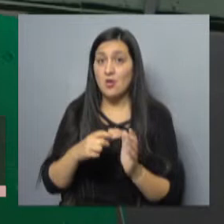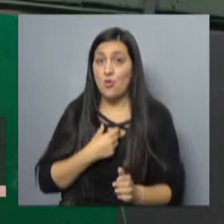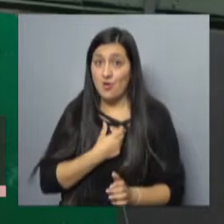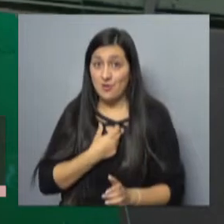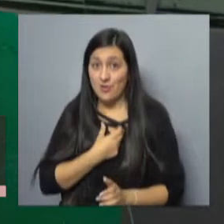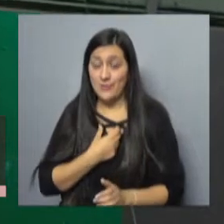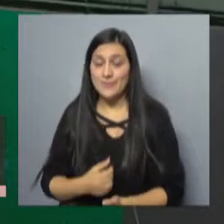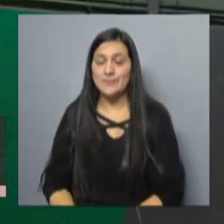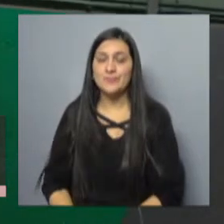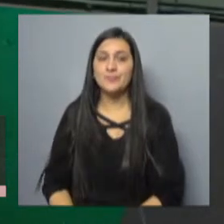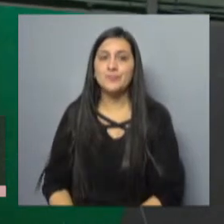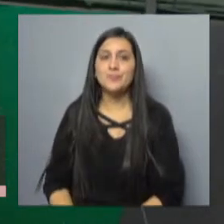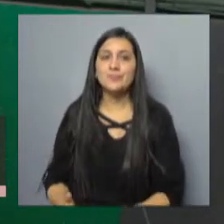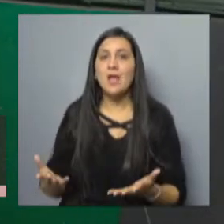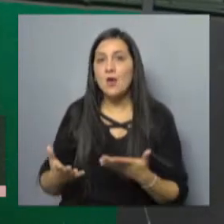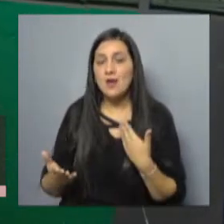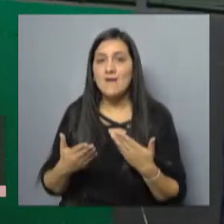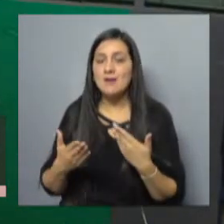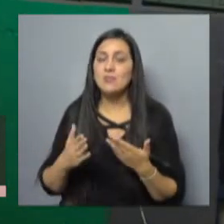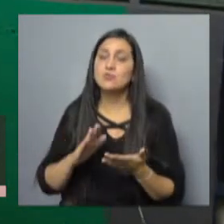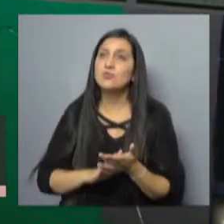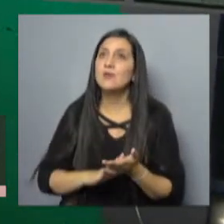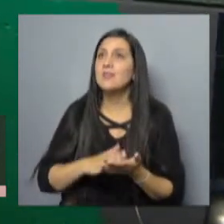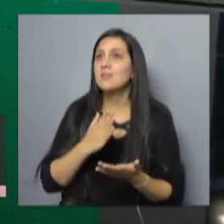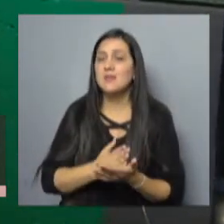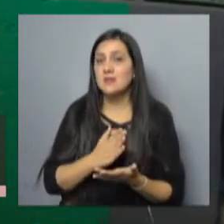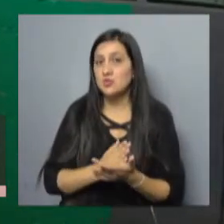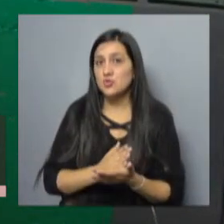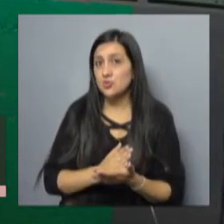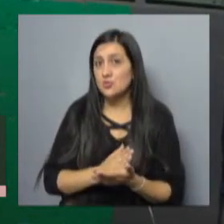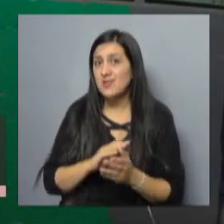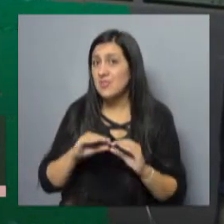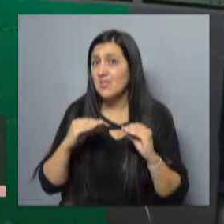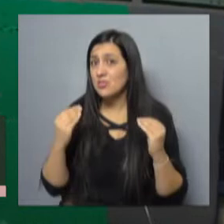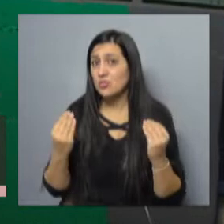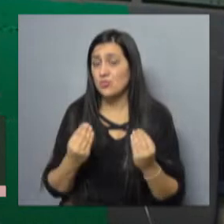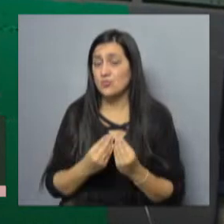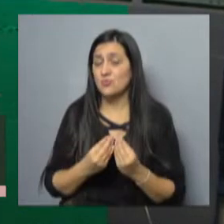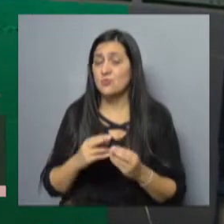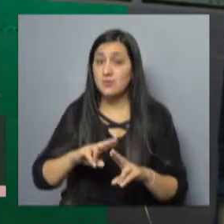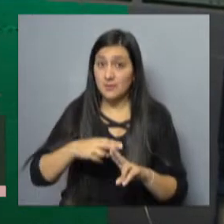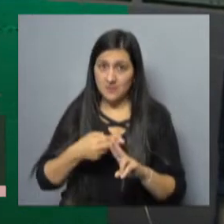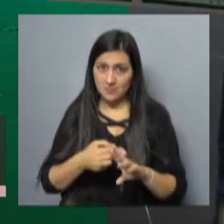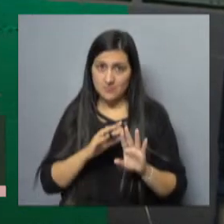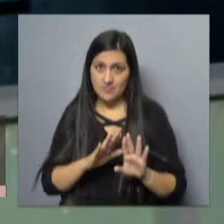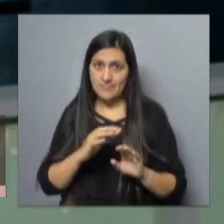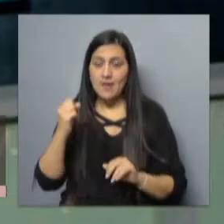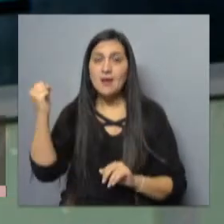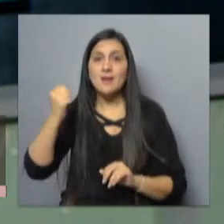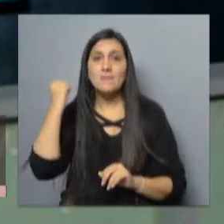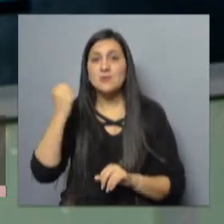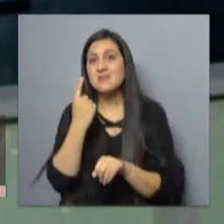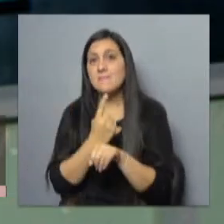no importan los periodistas nicolás porque esto es un derecho que es de todos sí reiteró la importancia del